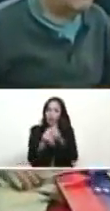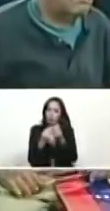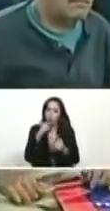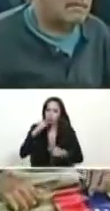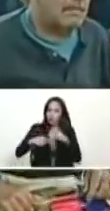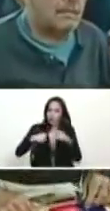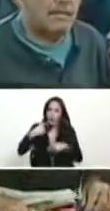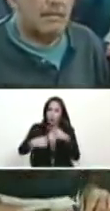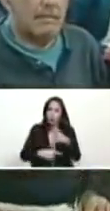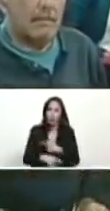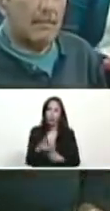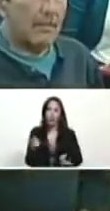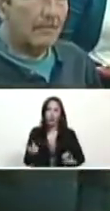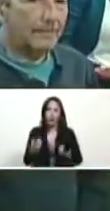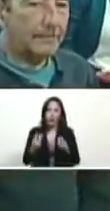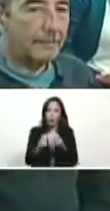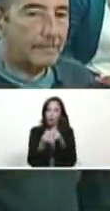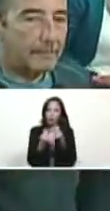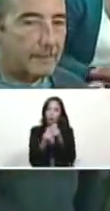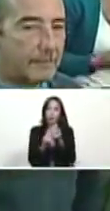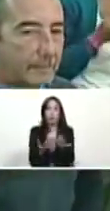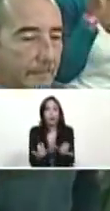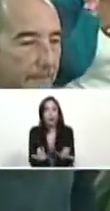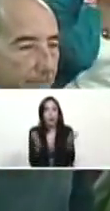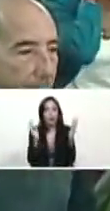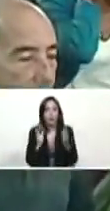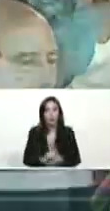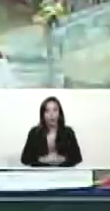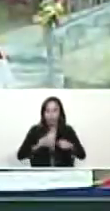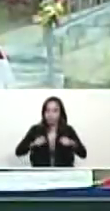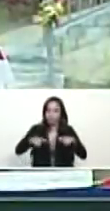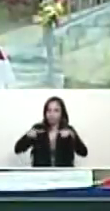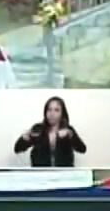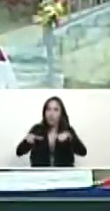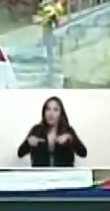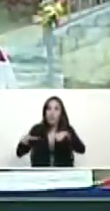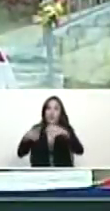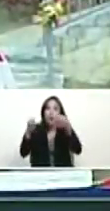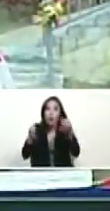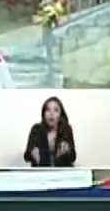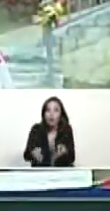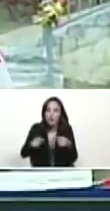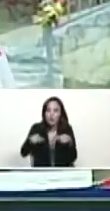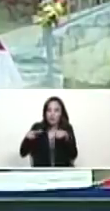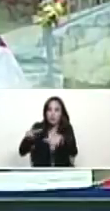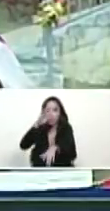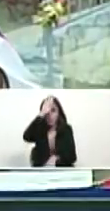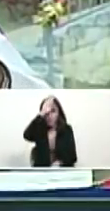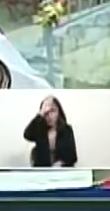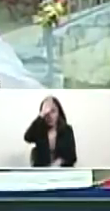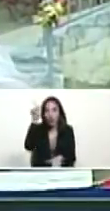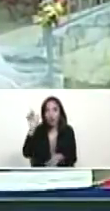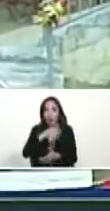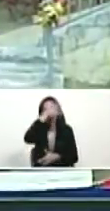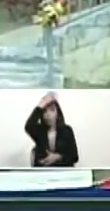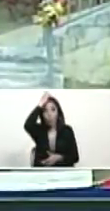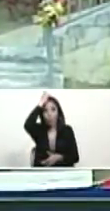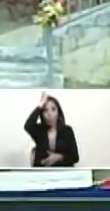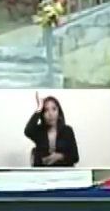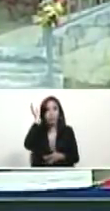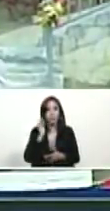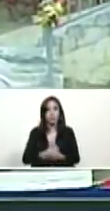días. Ahora falta que le entreguen su título oficialmente en el Vaticano. Parece que han